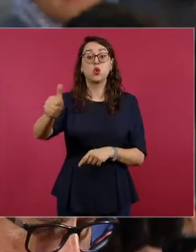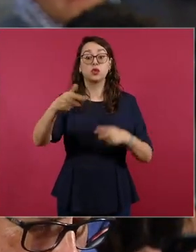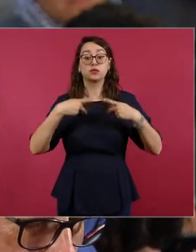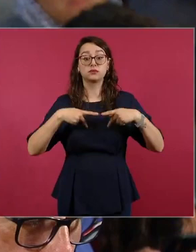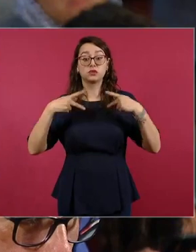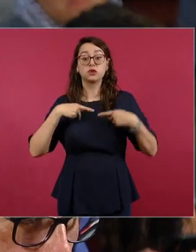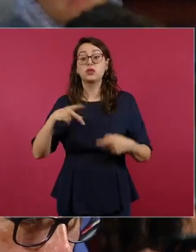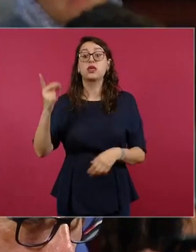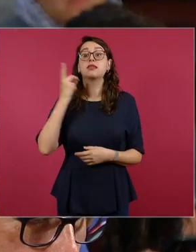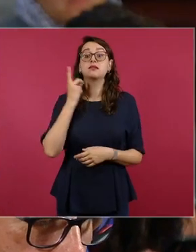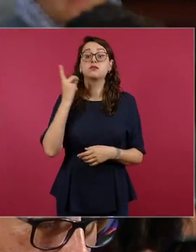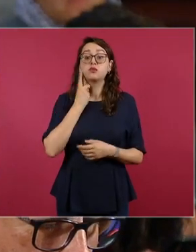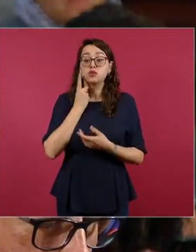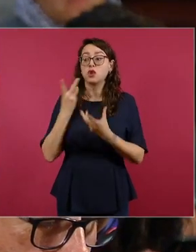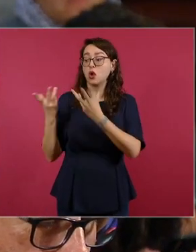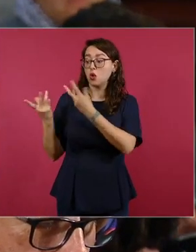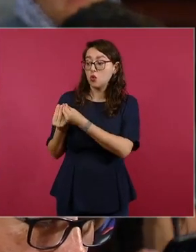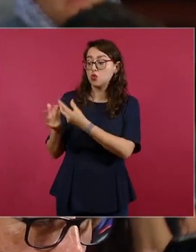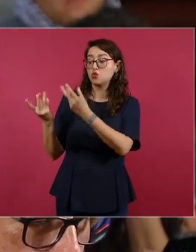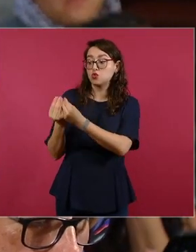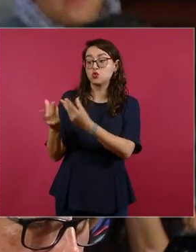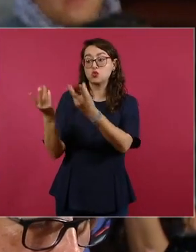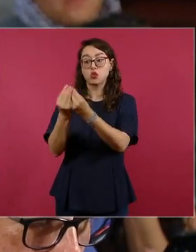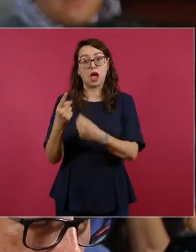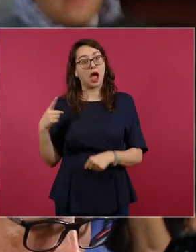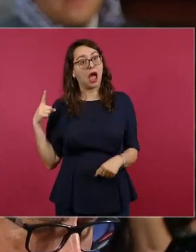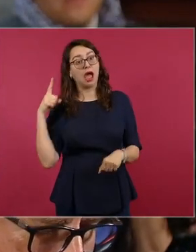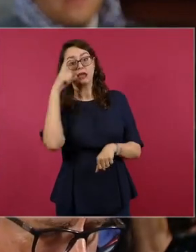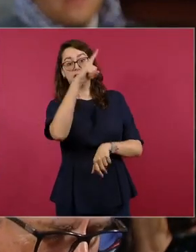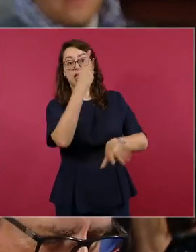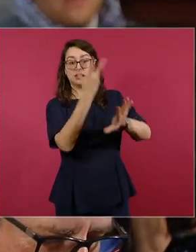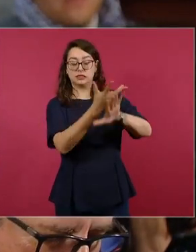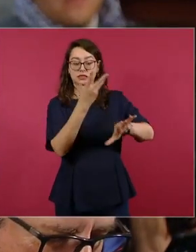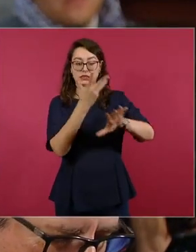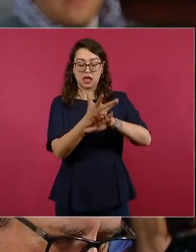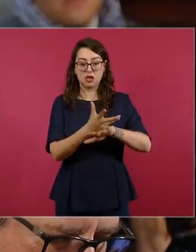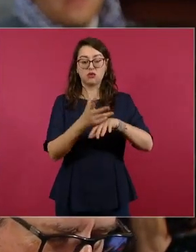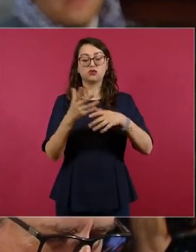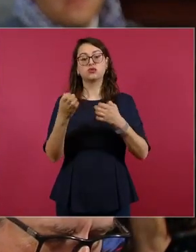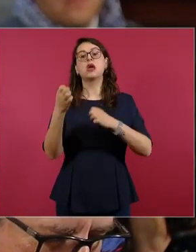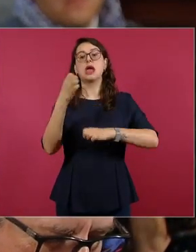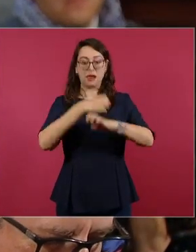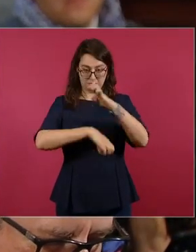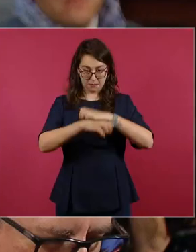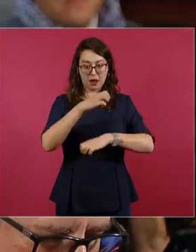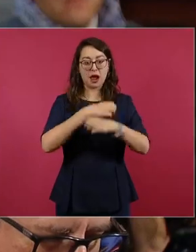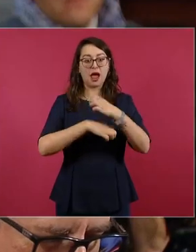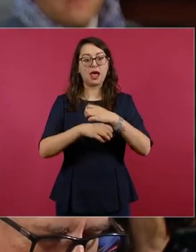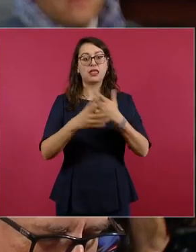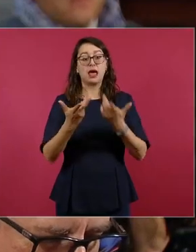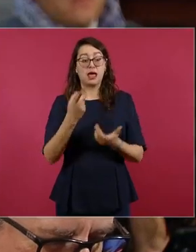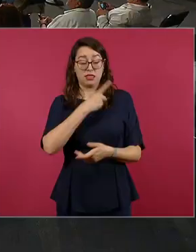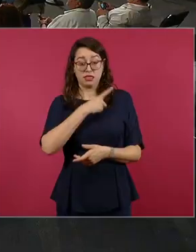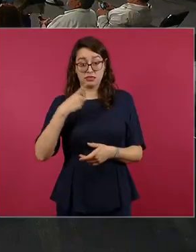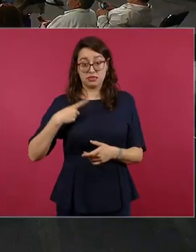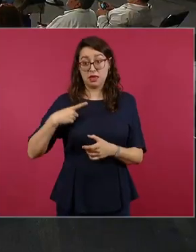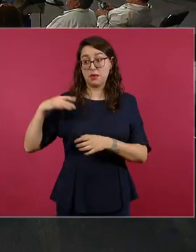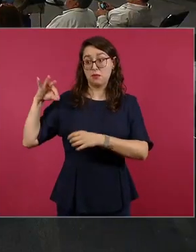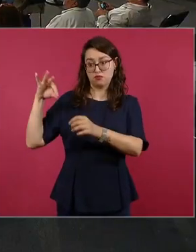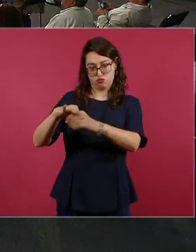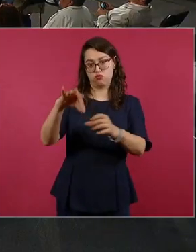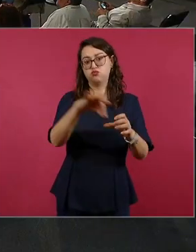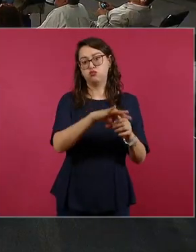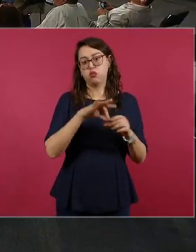el que también los cónsules sean electos de manera democrática de forma a través del